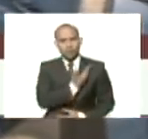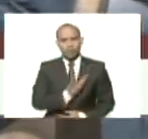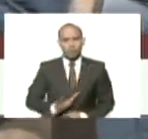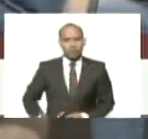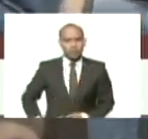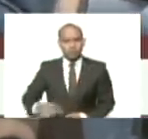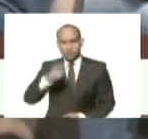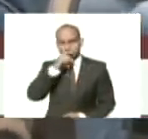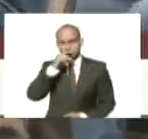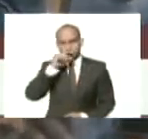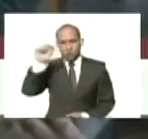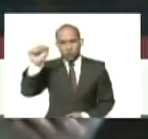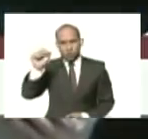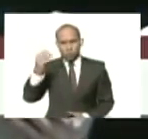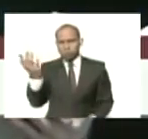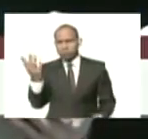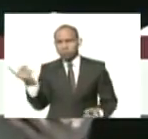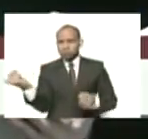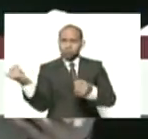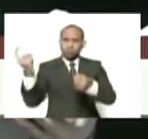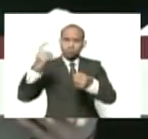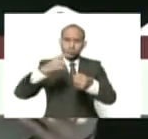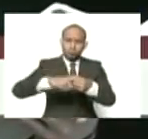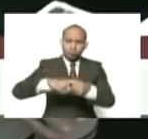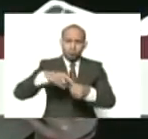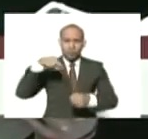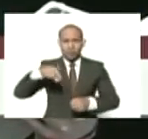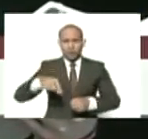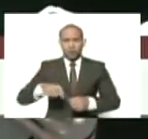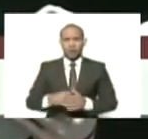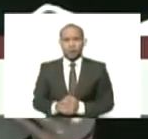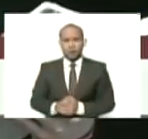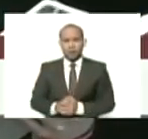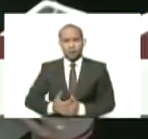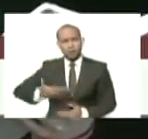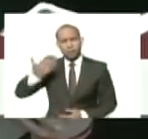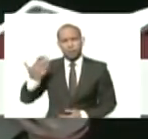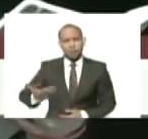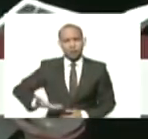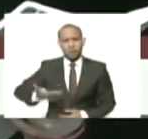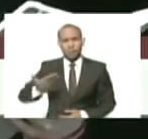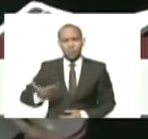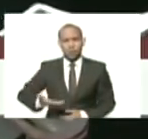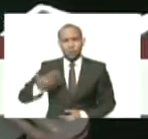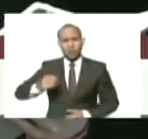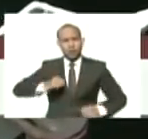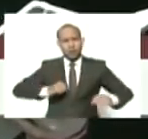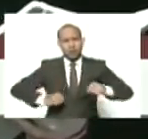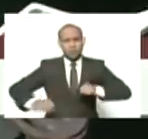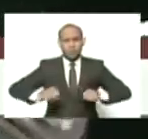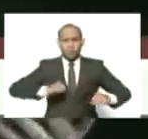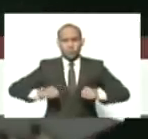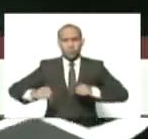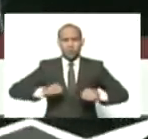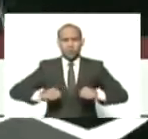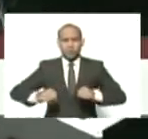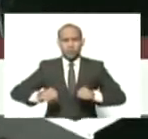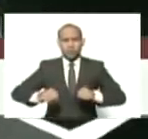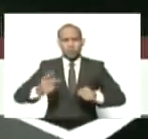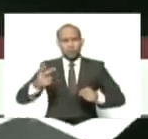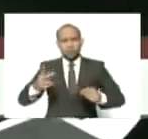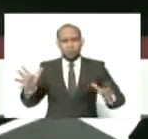presidente, por incluirnos en este importante movimiento para